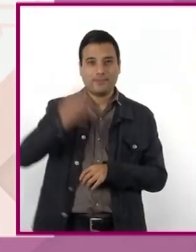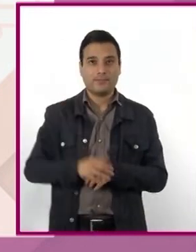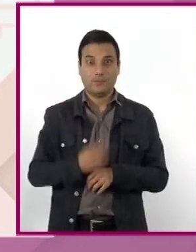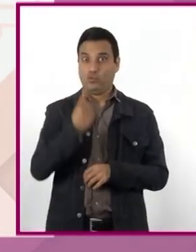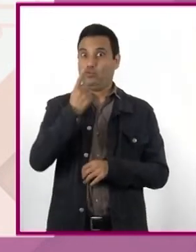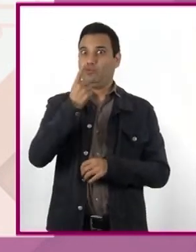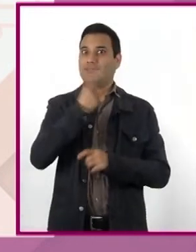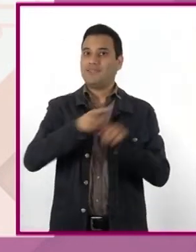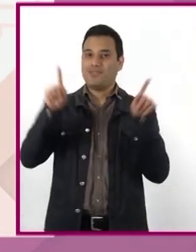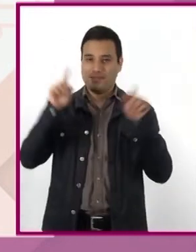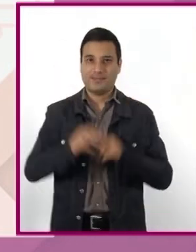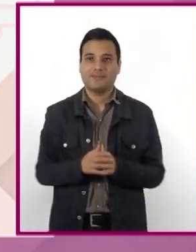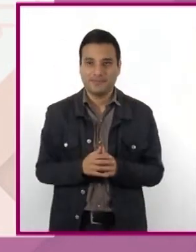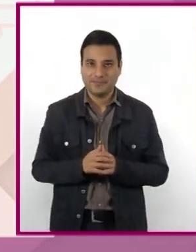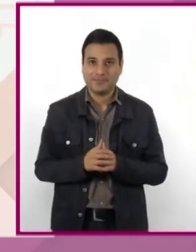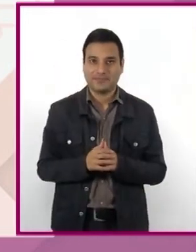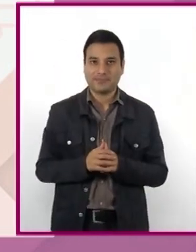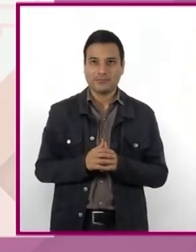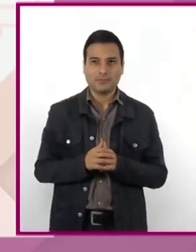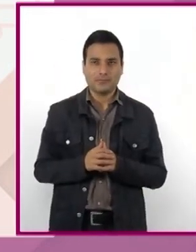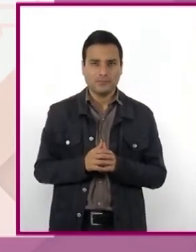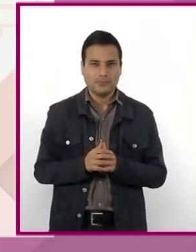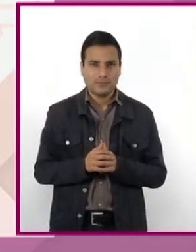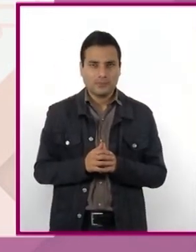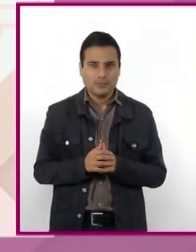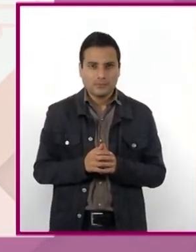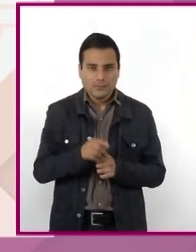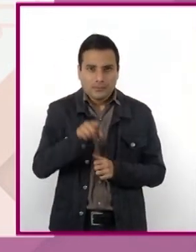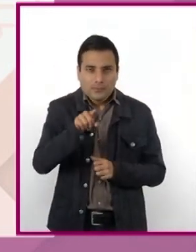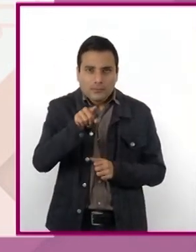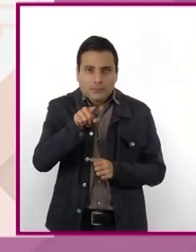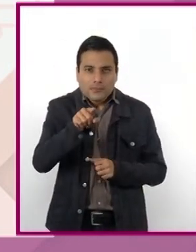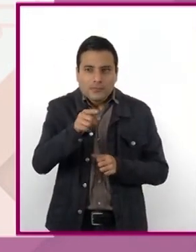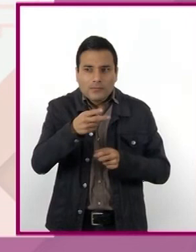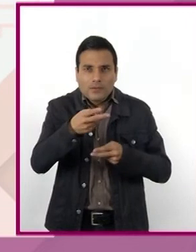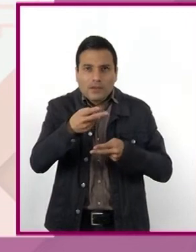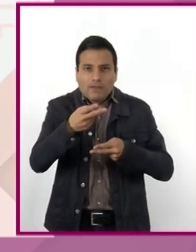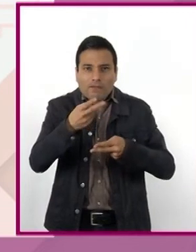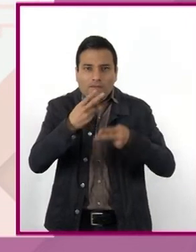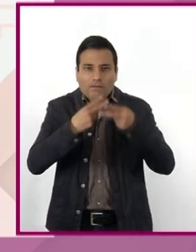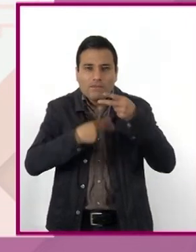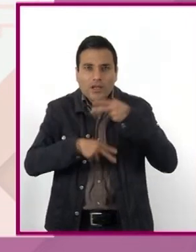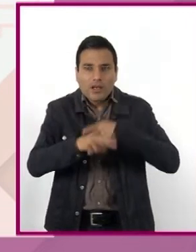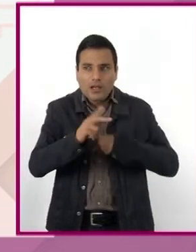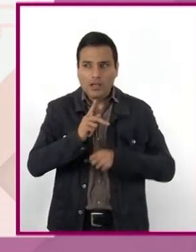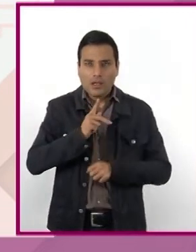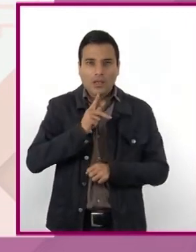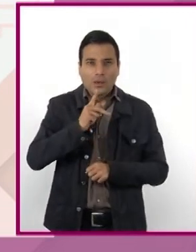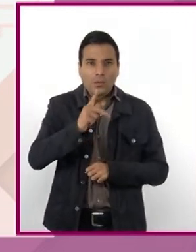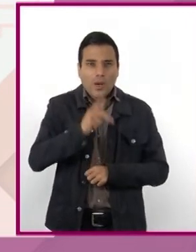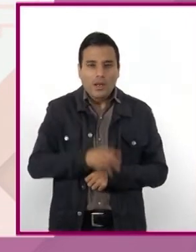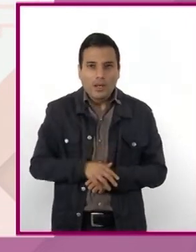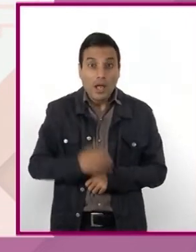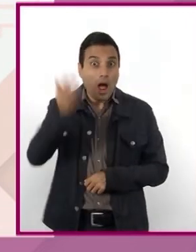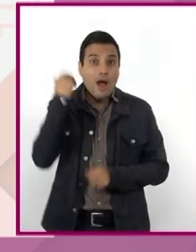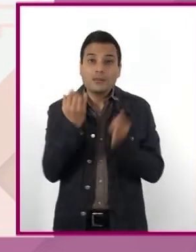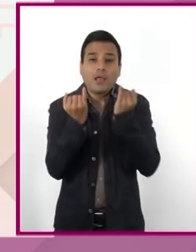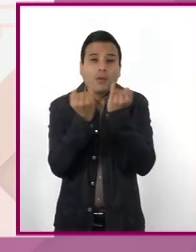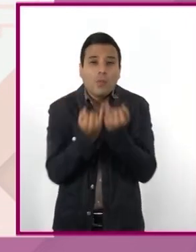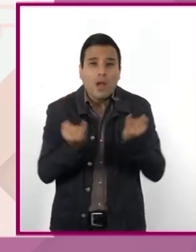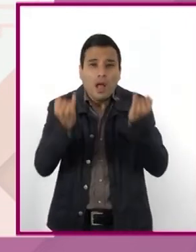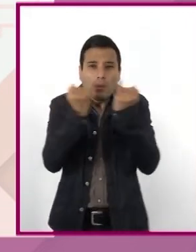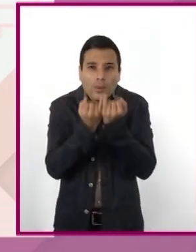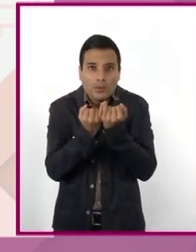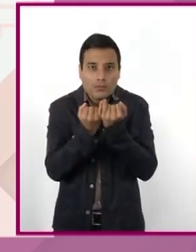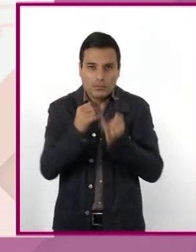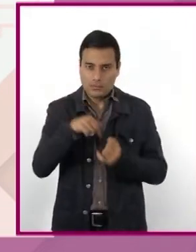cambió. Otro nuevo ser parecido a él. Después de eso, la monotonía dejó de existir. Cada